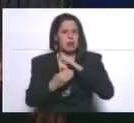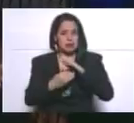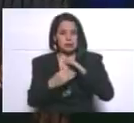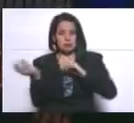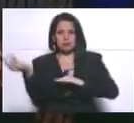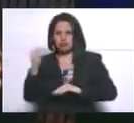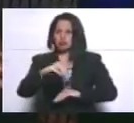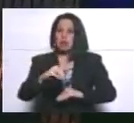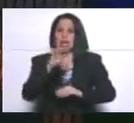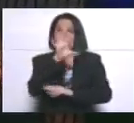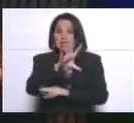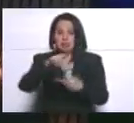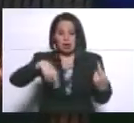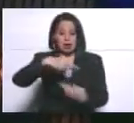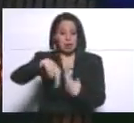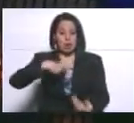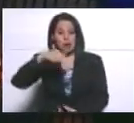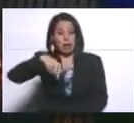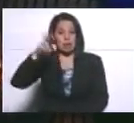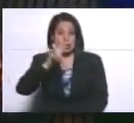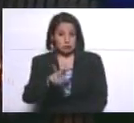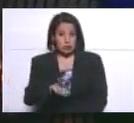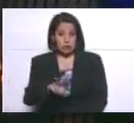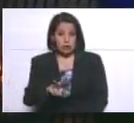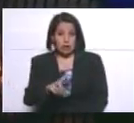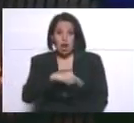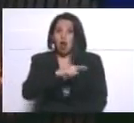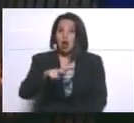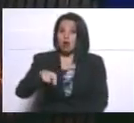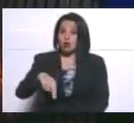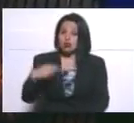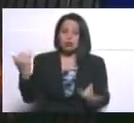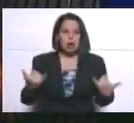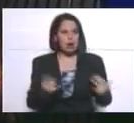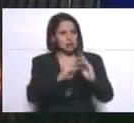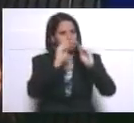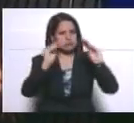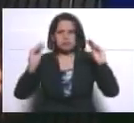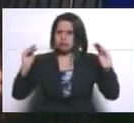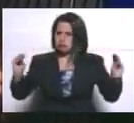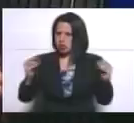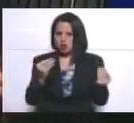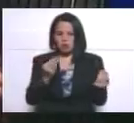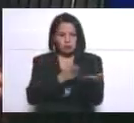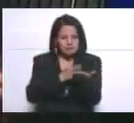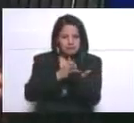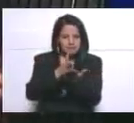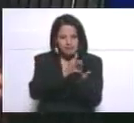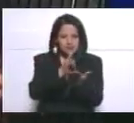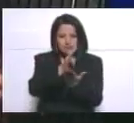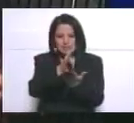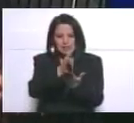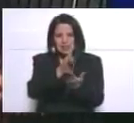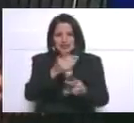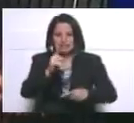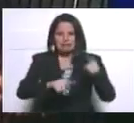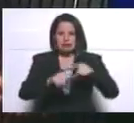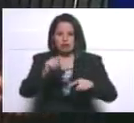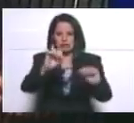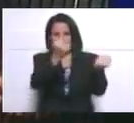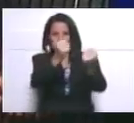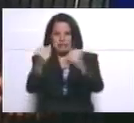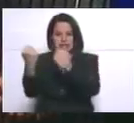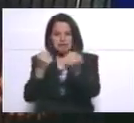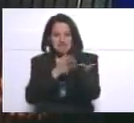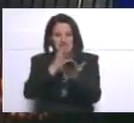Quinta República en Venezuela, y estamos nosotros ahorita llamados a quitar del camino lo que ha imposibilitado la validez